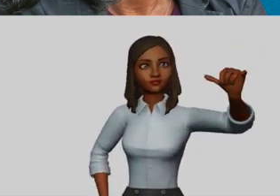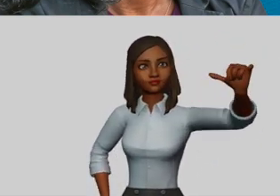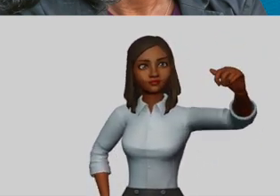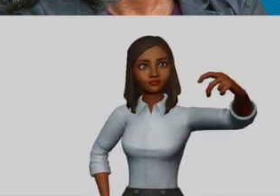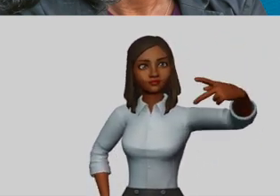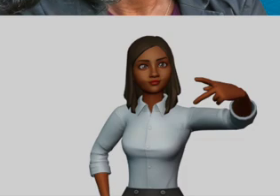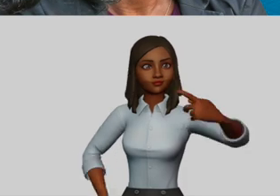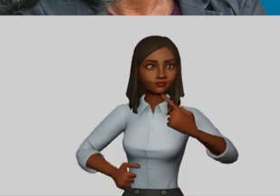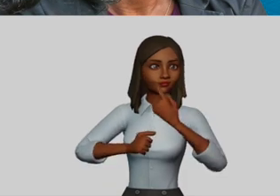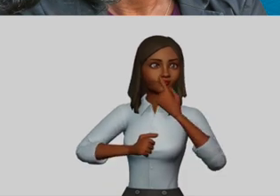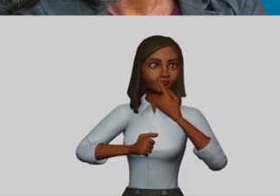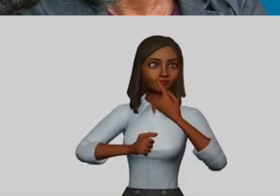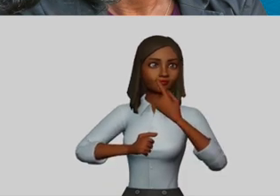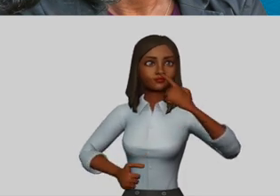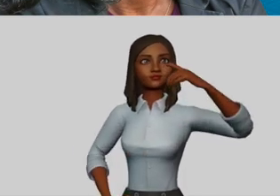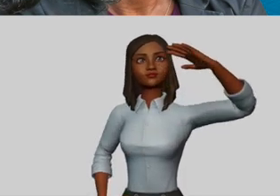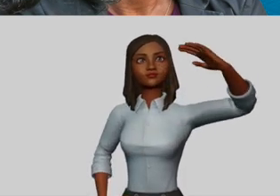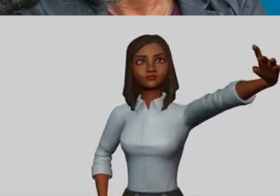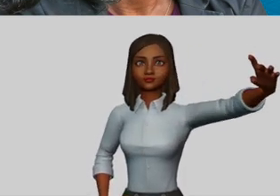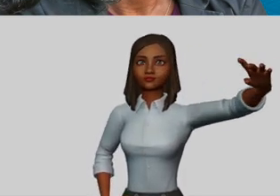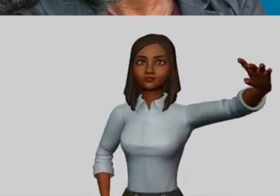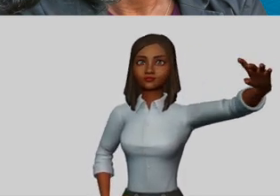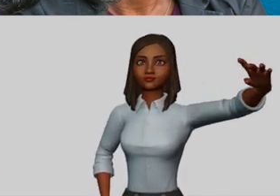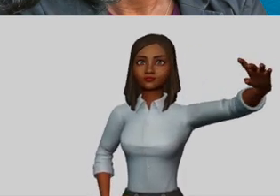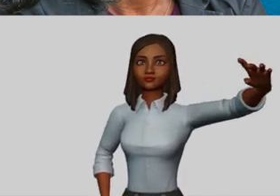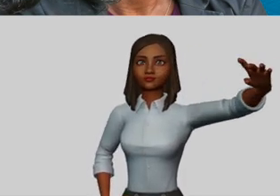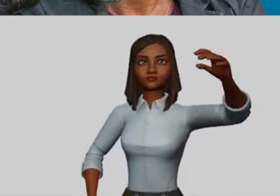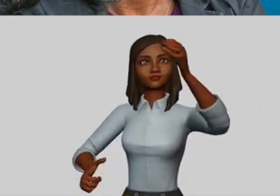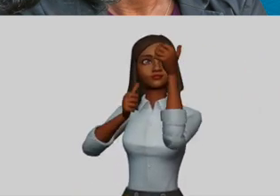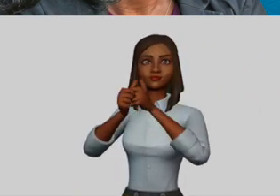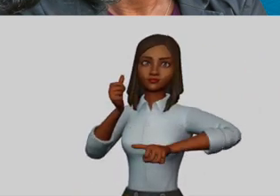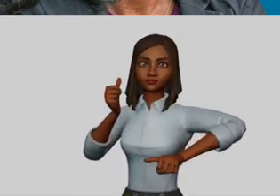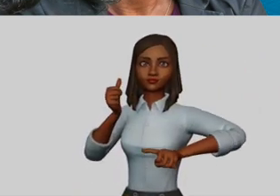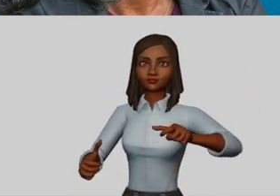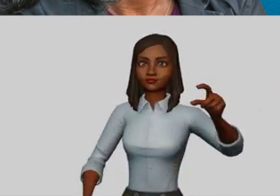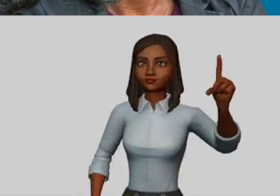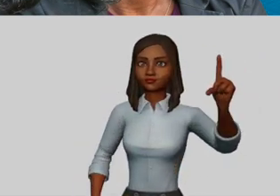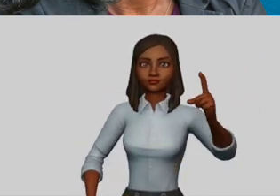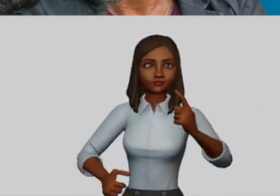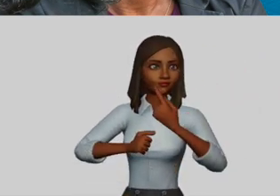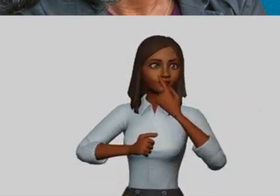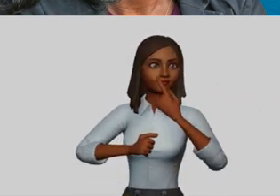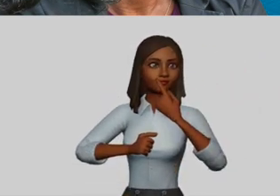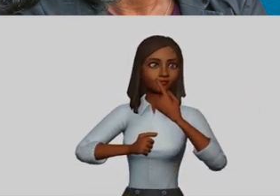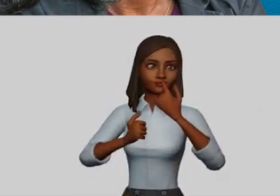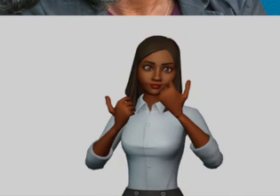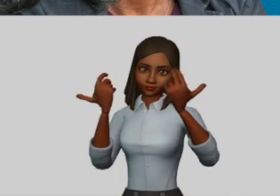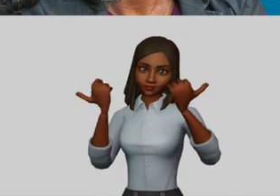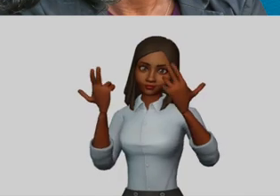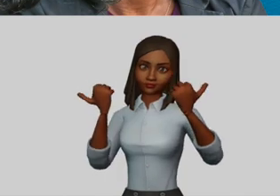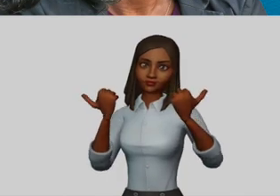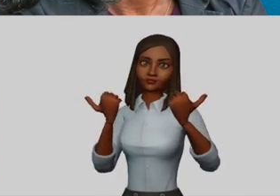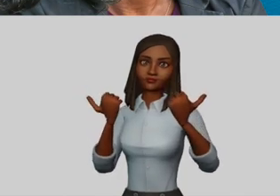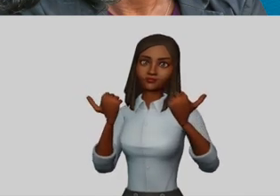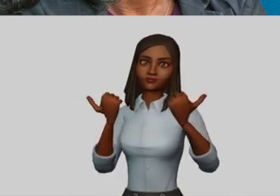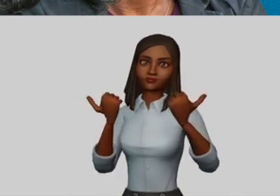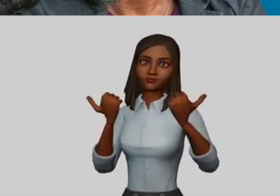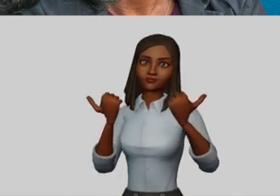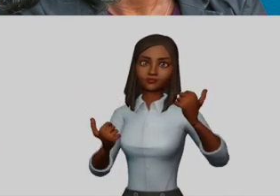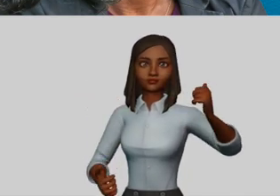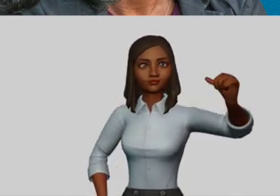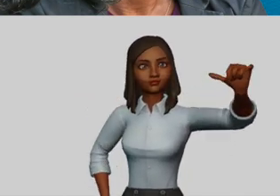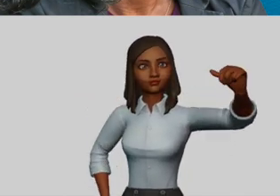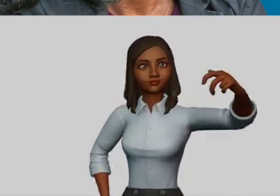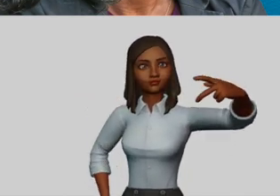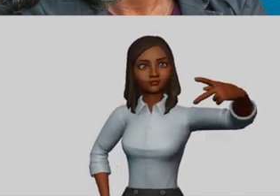yo en ningún tipo de clase. Claro. Qué bello. Porque es difícil. Así que, ya eso fue lo que